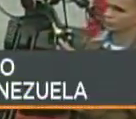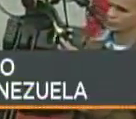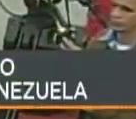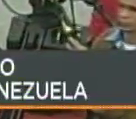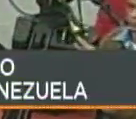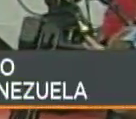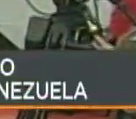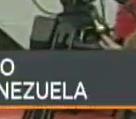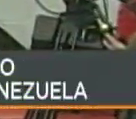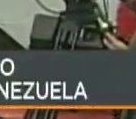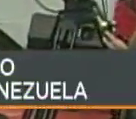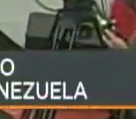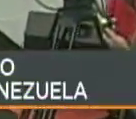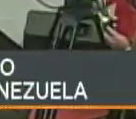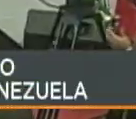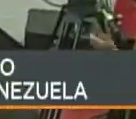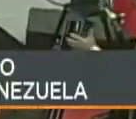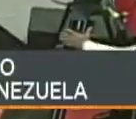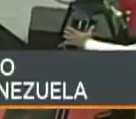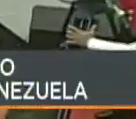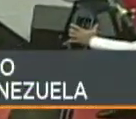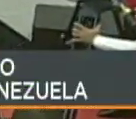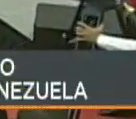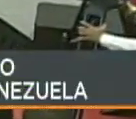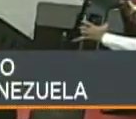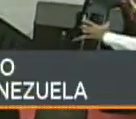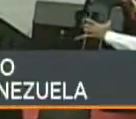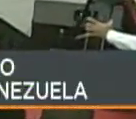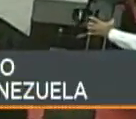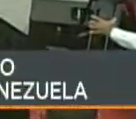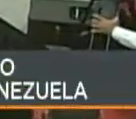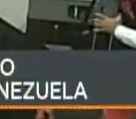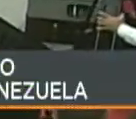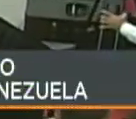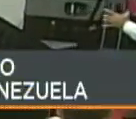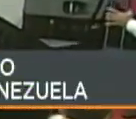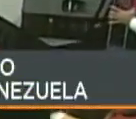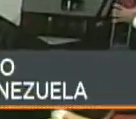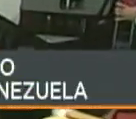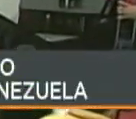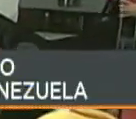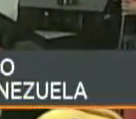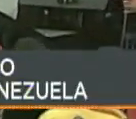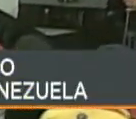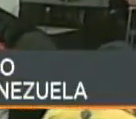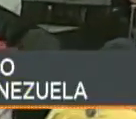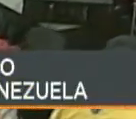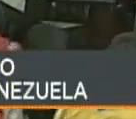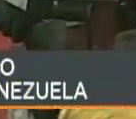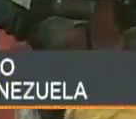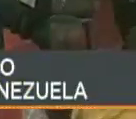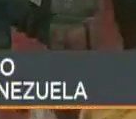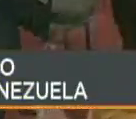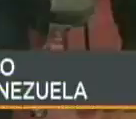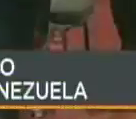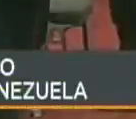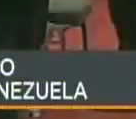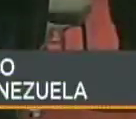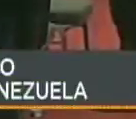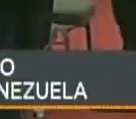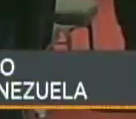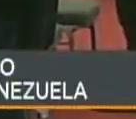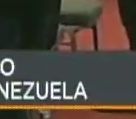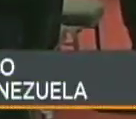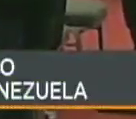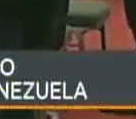o para buscar diferencias donde no hay ni va a haber no para buscar diferencias donde no hay ni va a haber